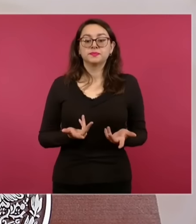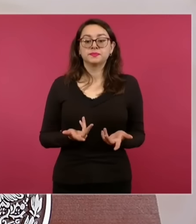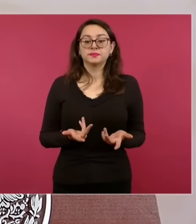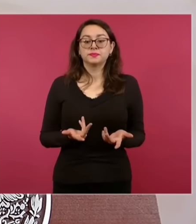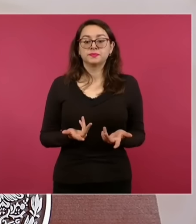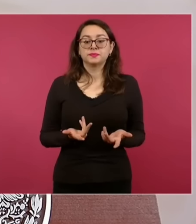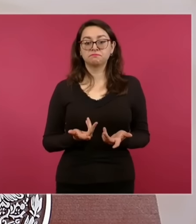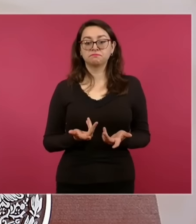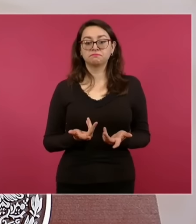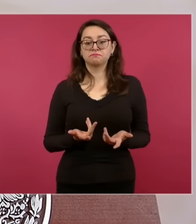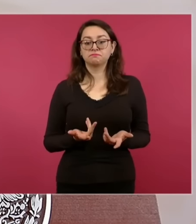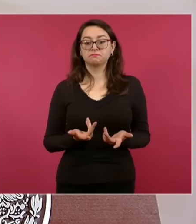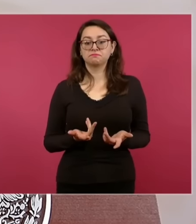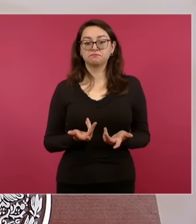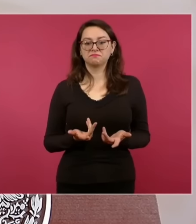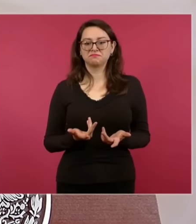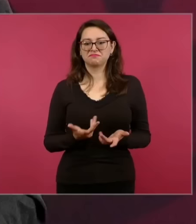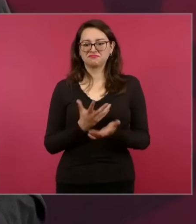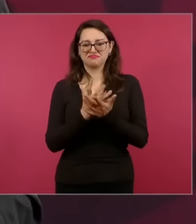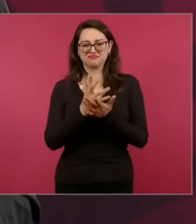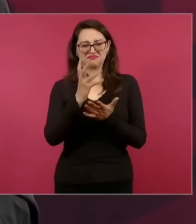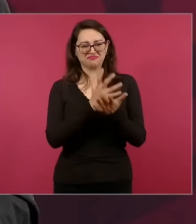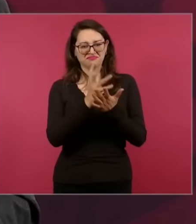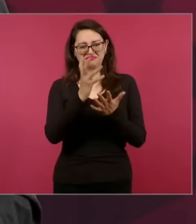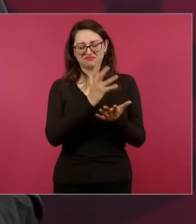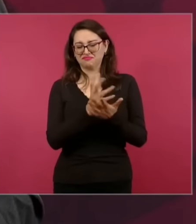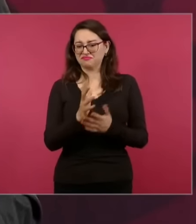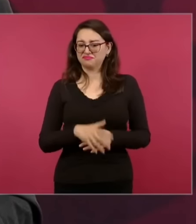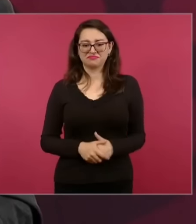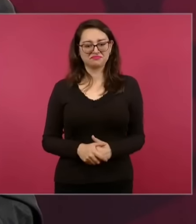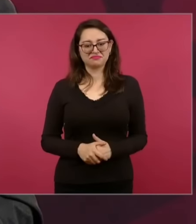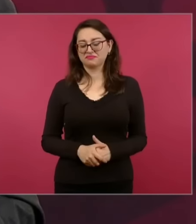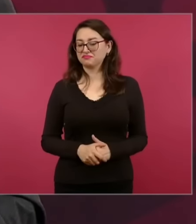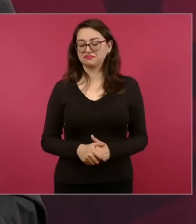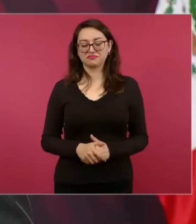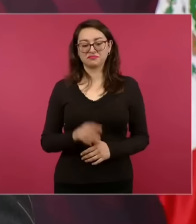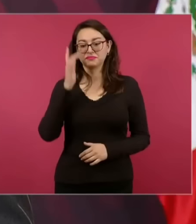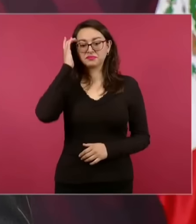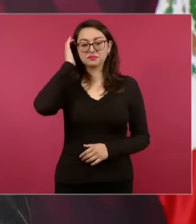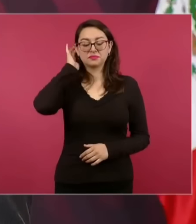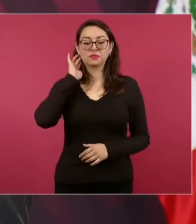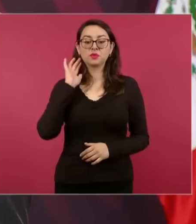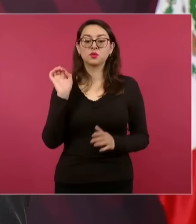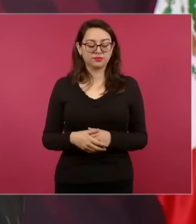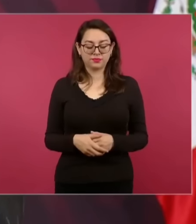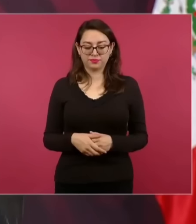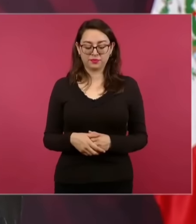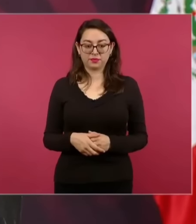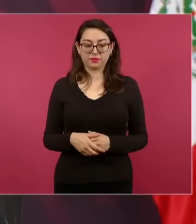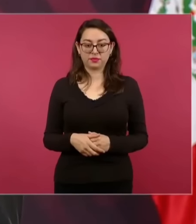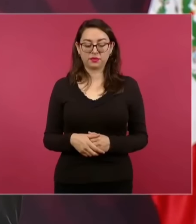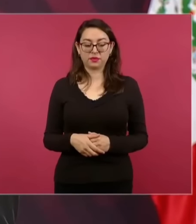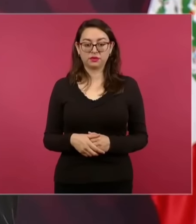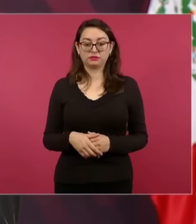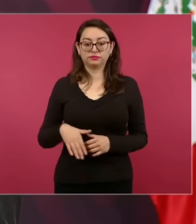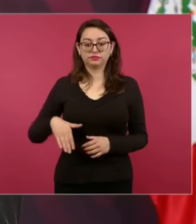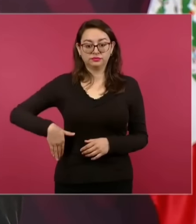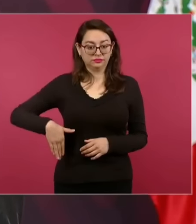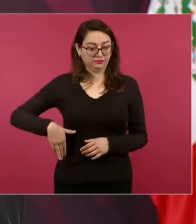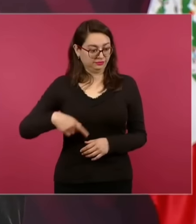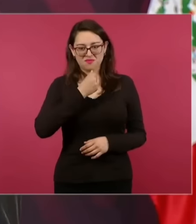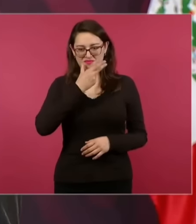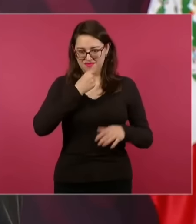no ser extravagante. Está mal, por ejemplo, lo que dice el señor conductor de que mentiras y